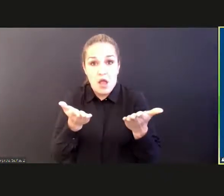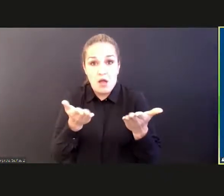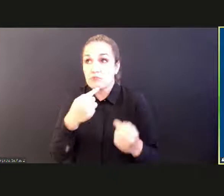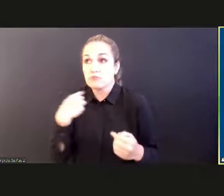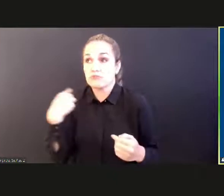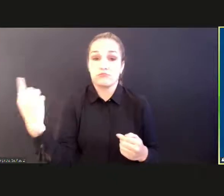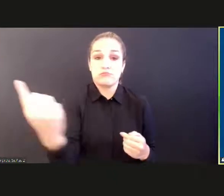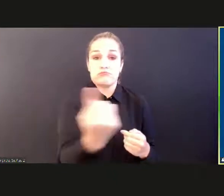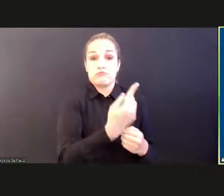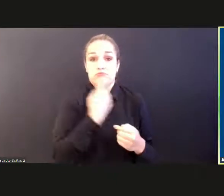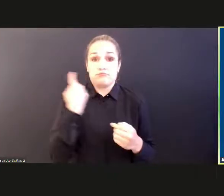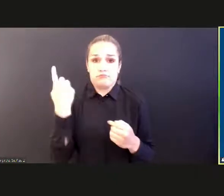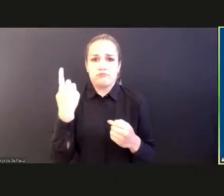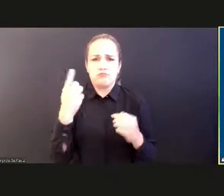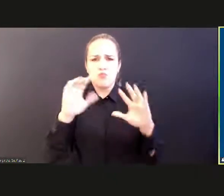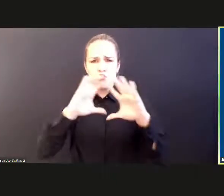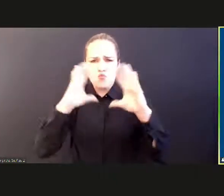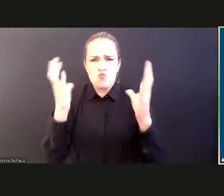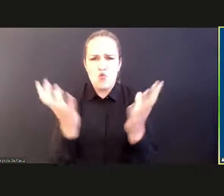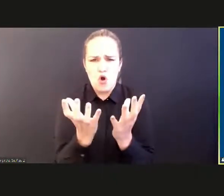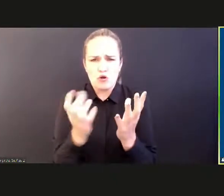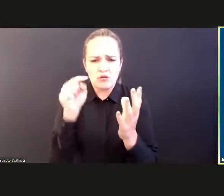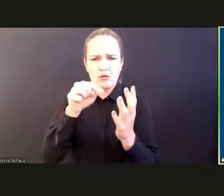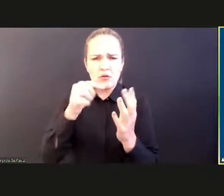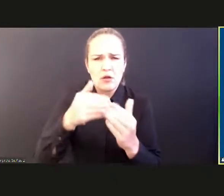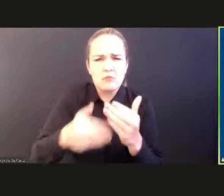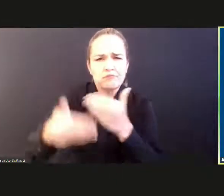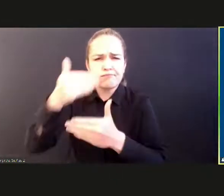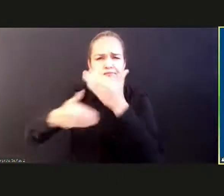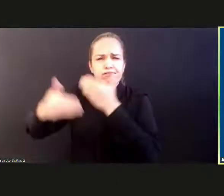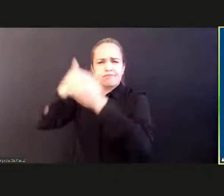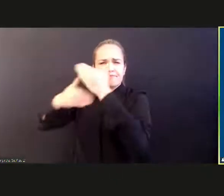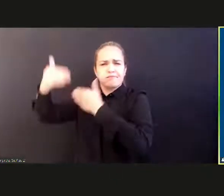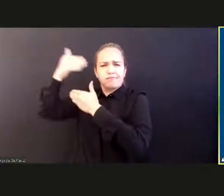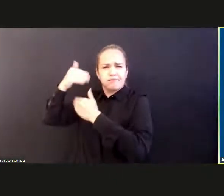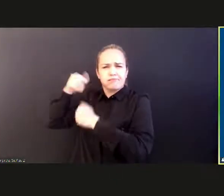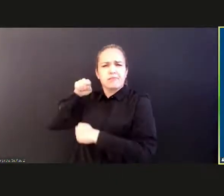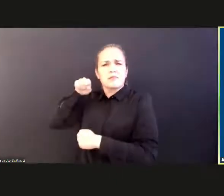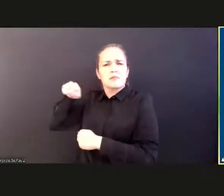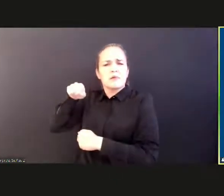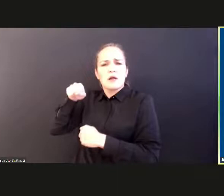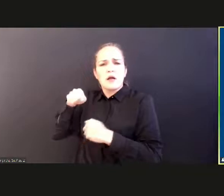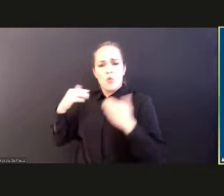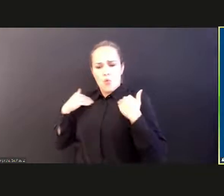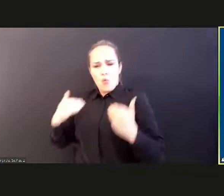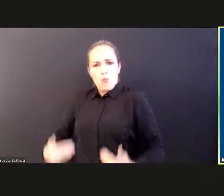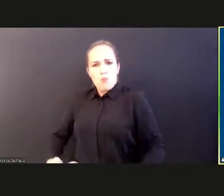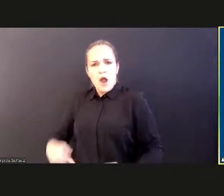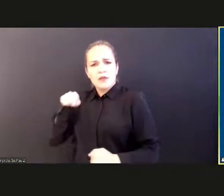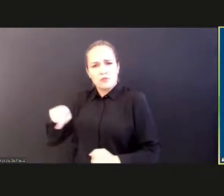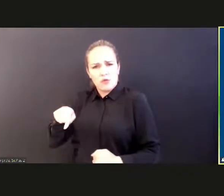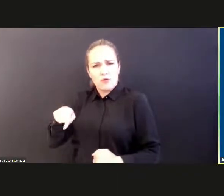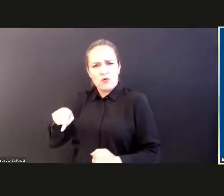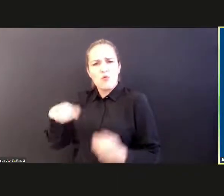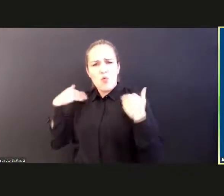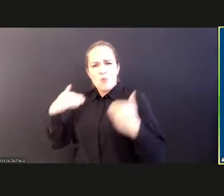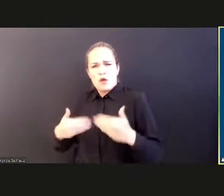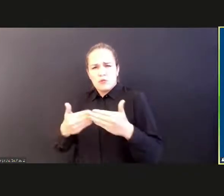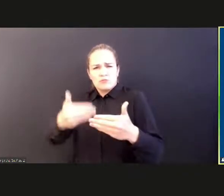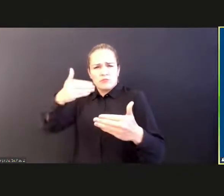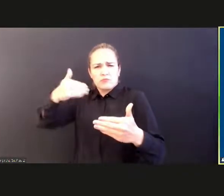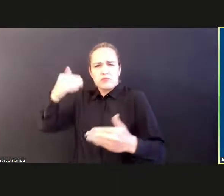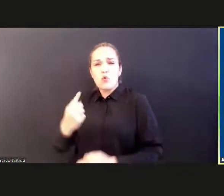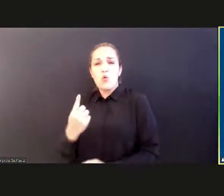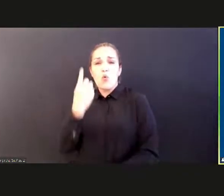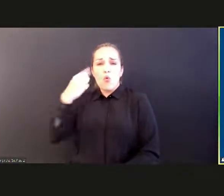paleontología, el ser humano necesitaba 1 millón de años, estimadamente 1 millón